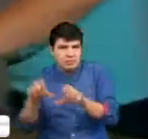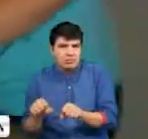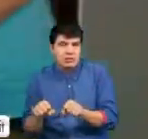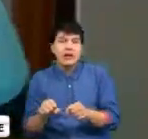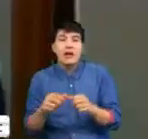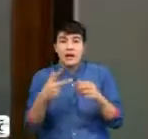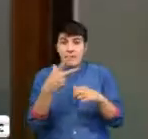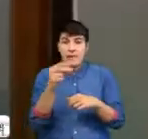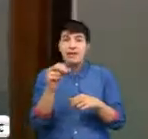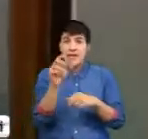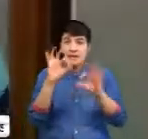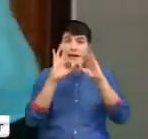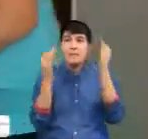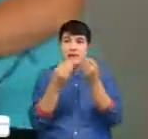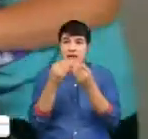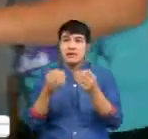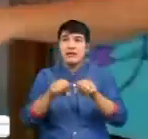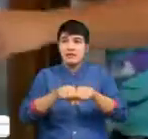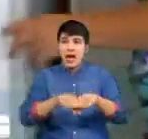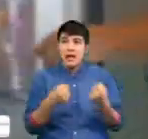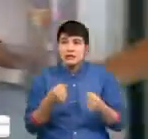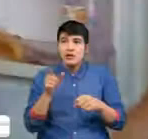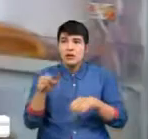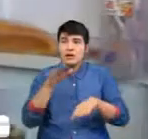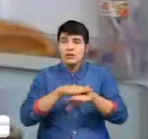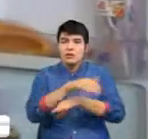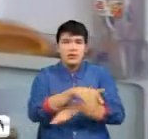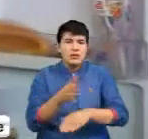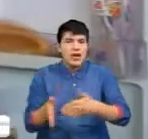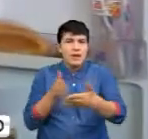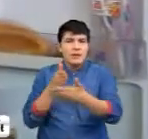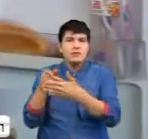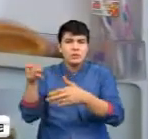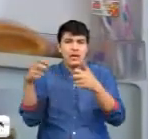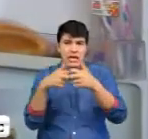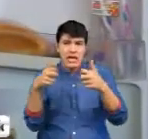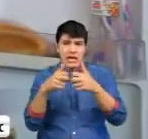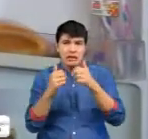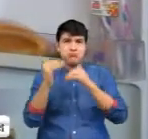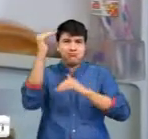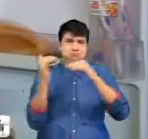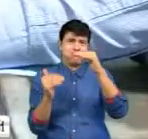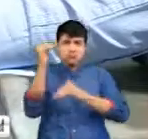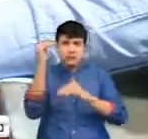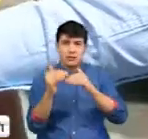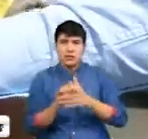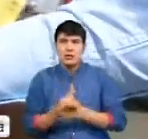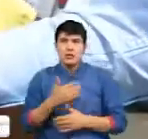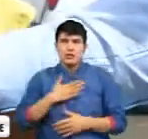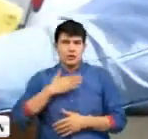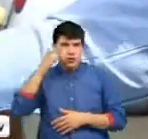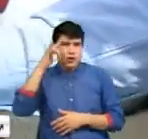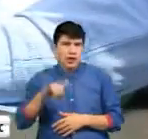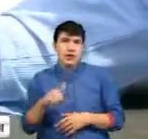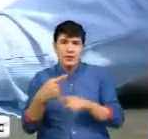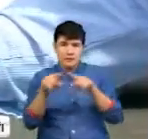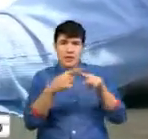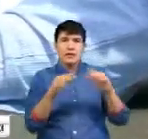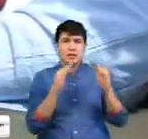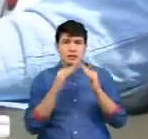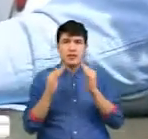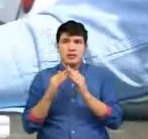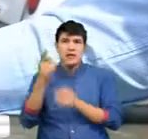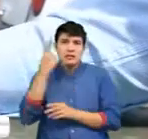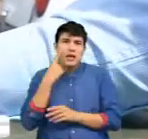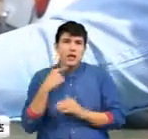sufrieron las consecuencias de lo que ellos denuncian sobre cargas de energía eléctrica yo creo que muchos porque ese día era la